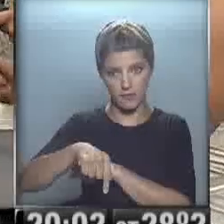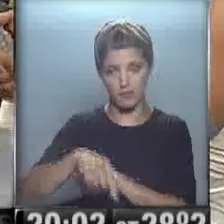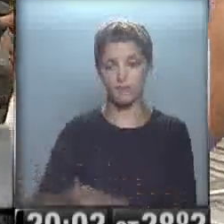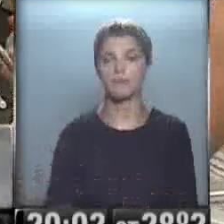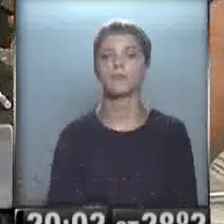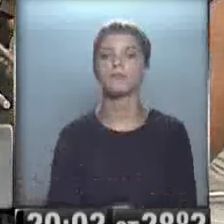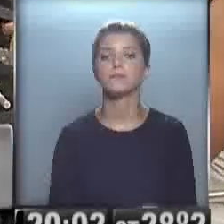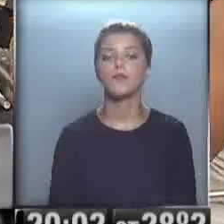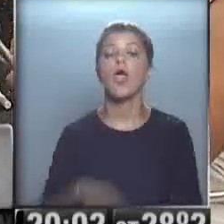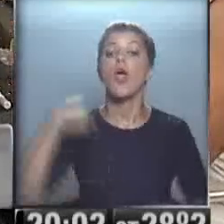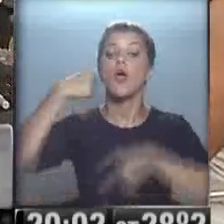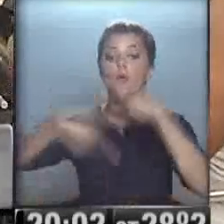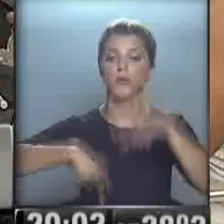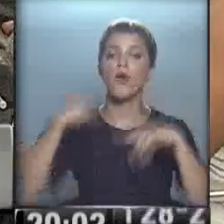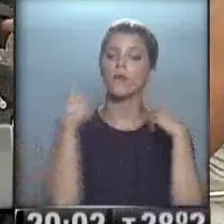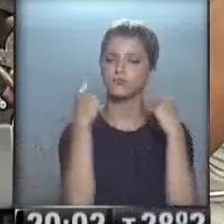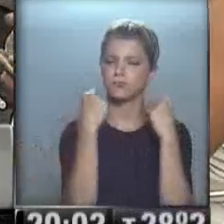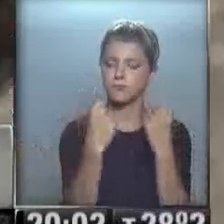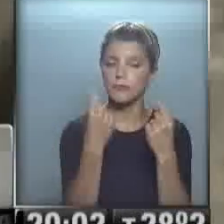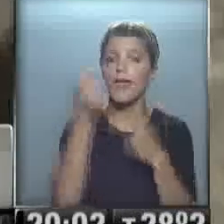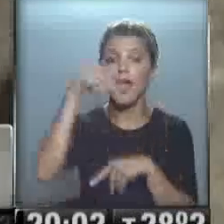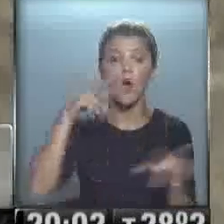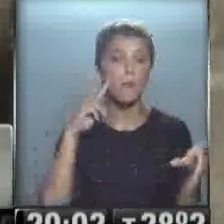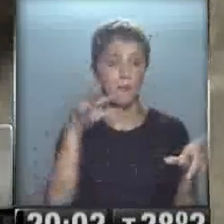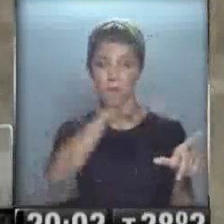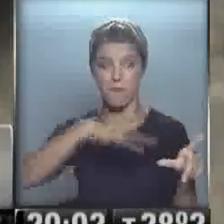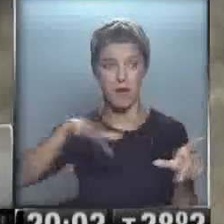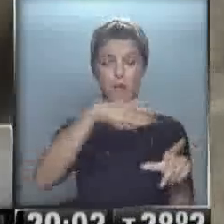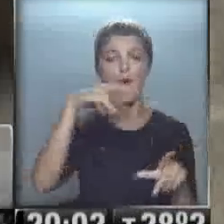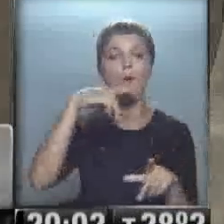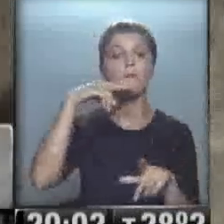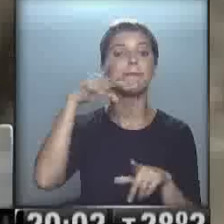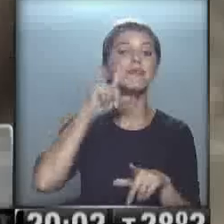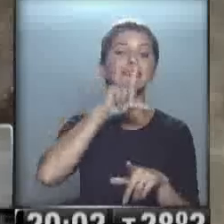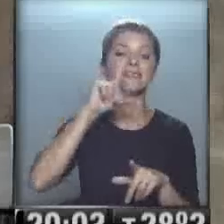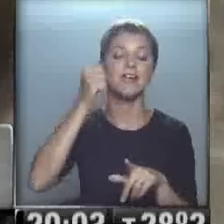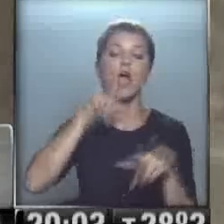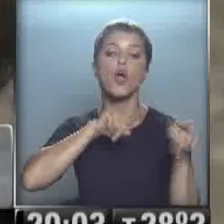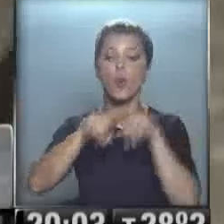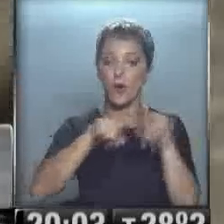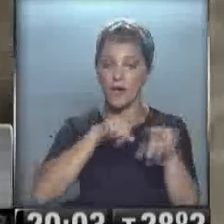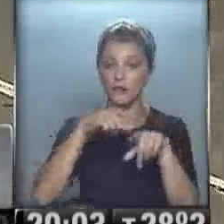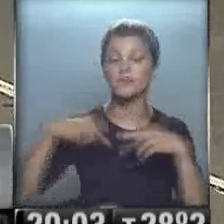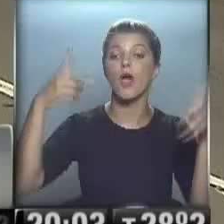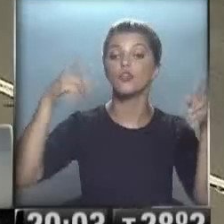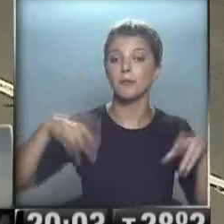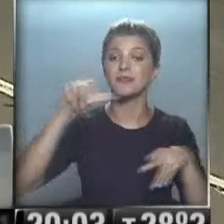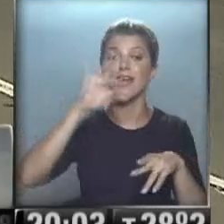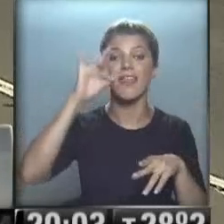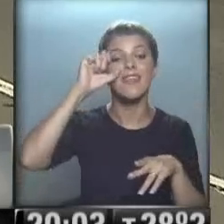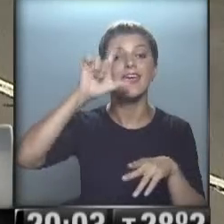años úan las protestas en este caso vecinos de Villa lugano cortaron la autopista de lepiane